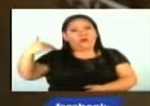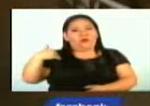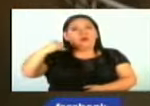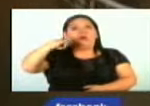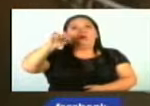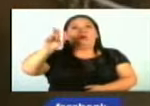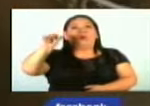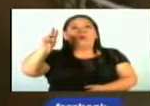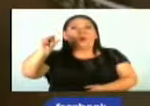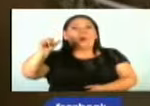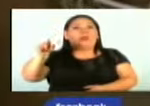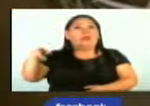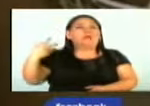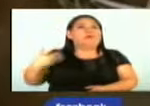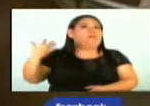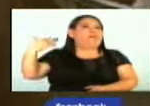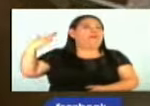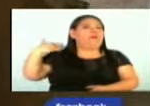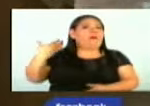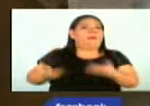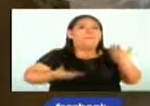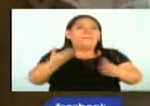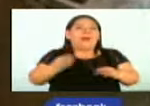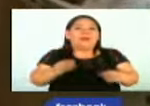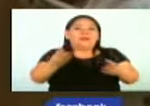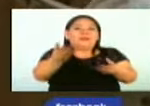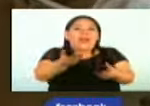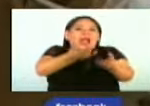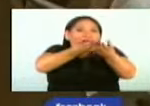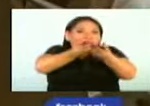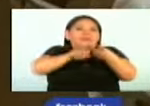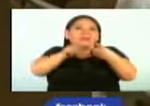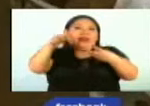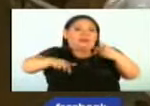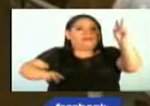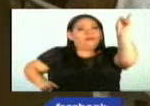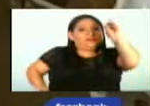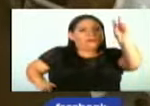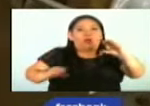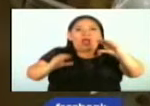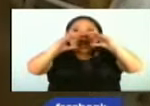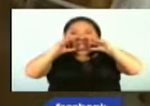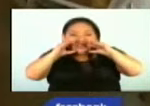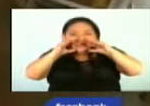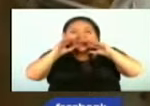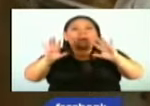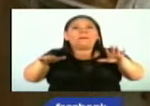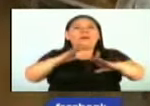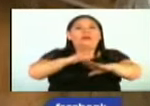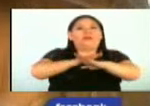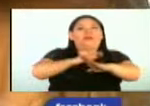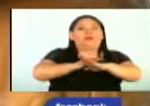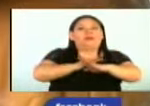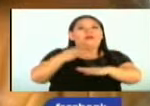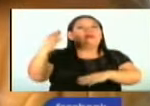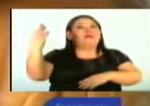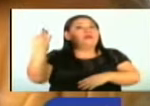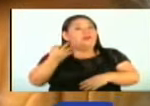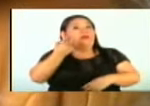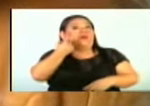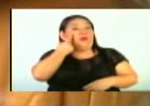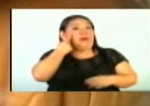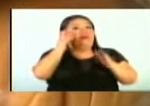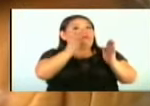quien desde hace 27 años vende tortas y hamburguesas en San Salvador. Dice que para evitarlas se deben mantener las